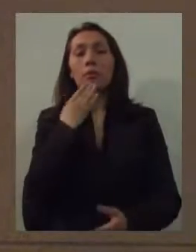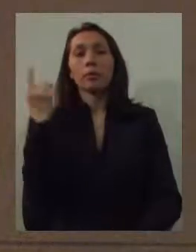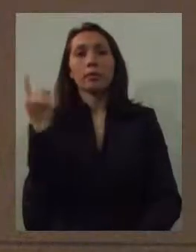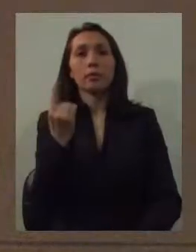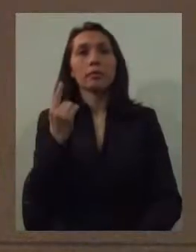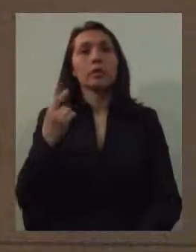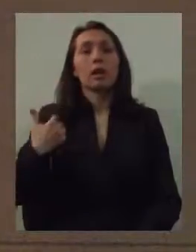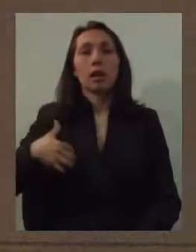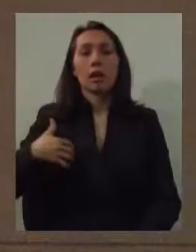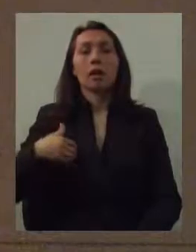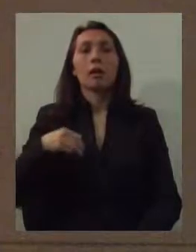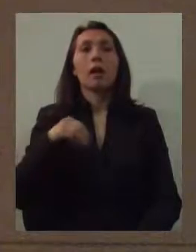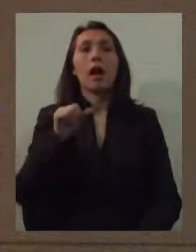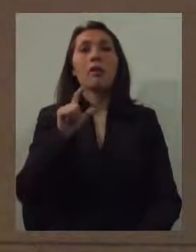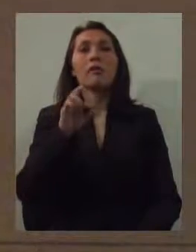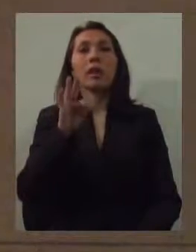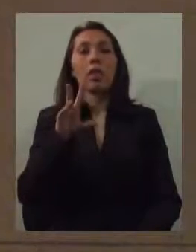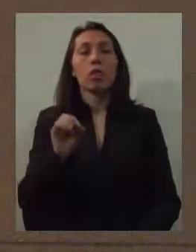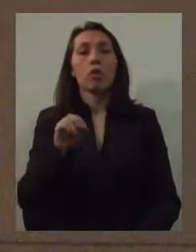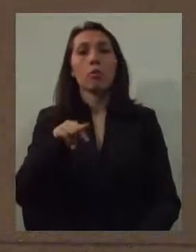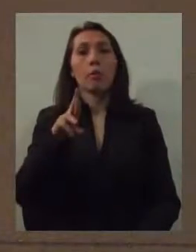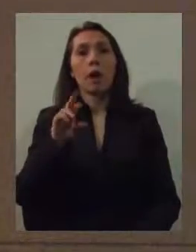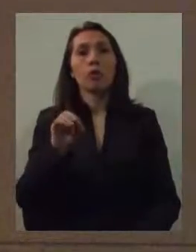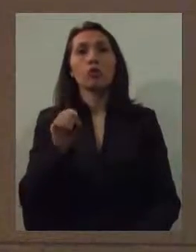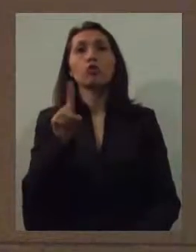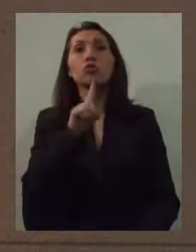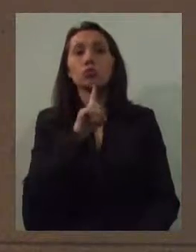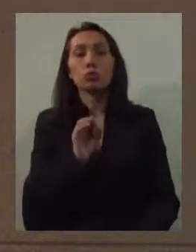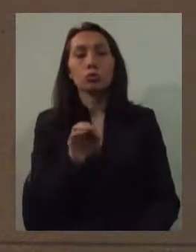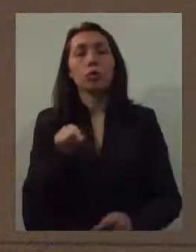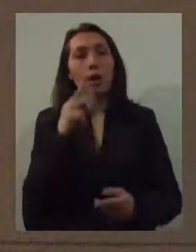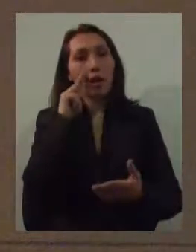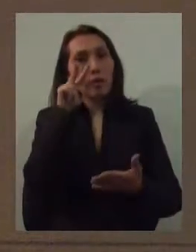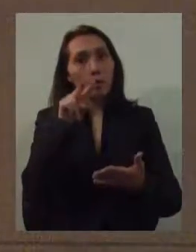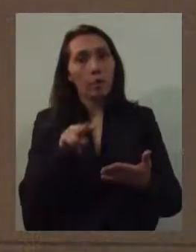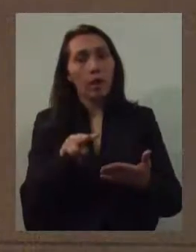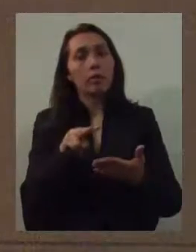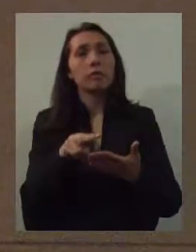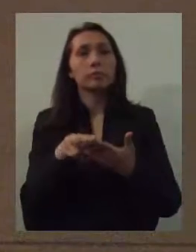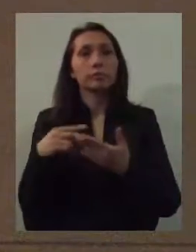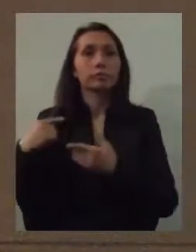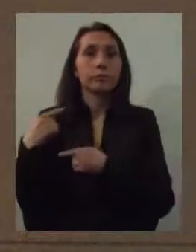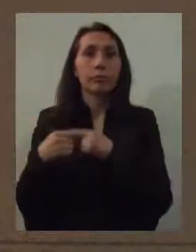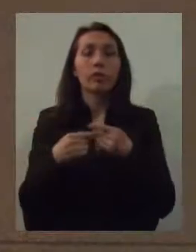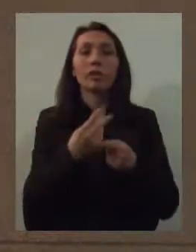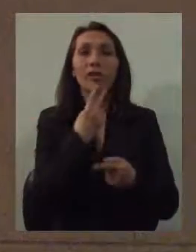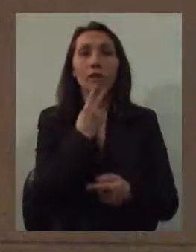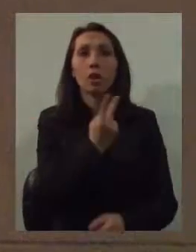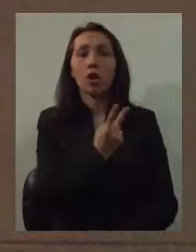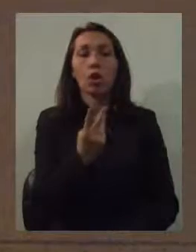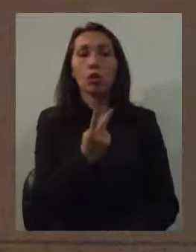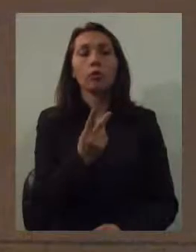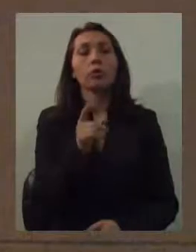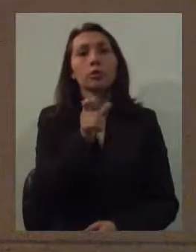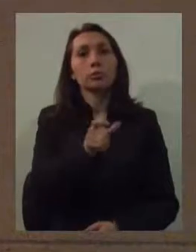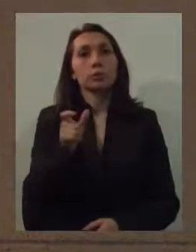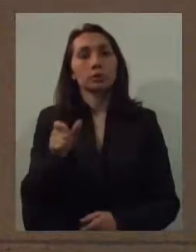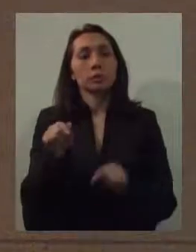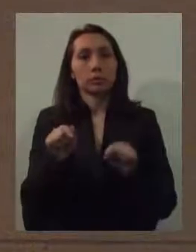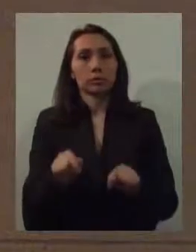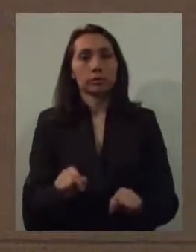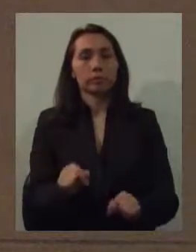don Alfredo Mario Soto. Vamos a pasar a revisar la historia de vida de los dos expositores que tenemos en